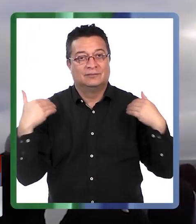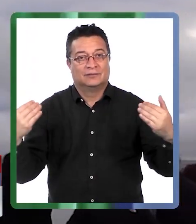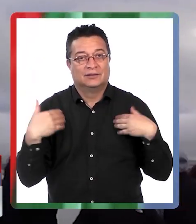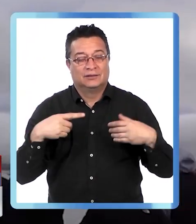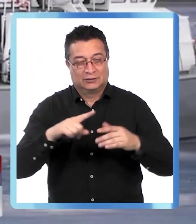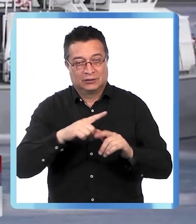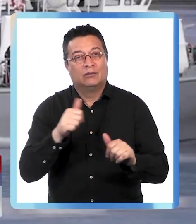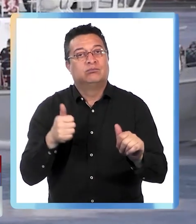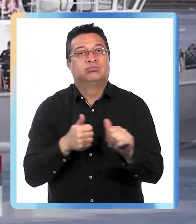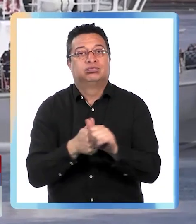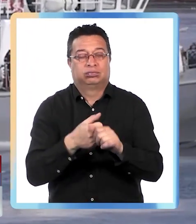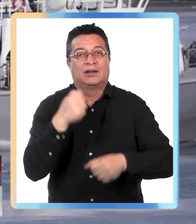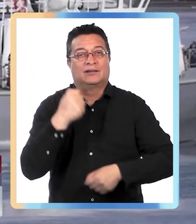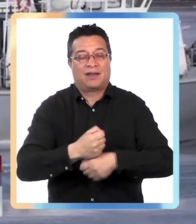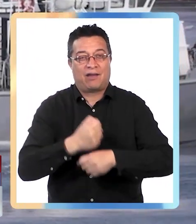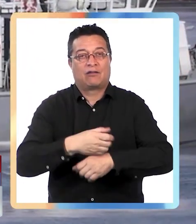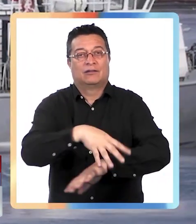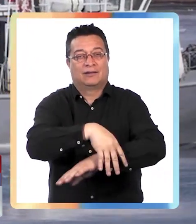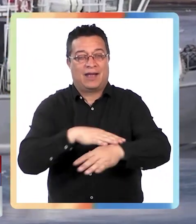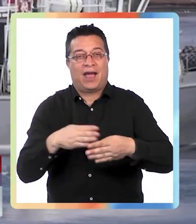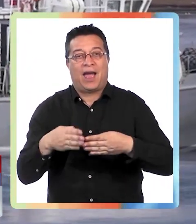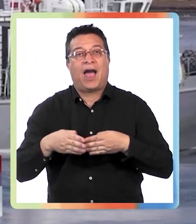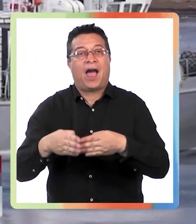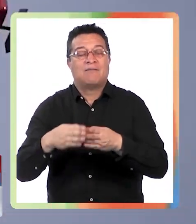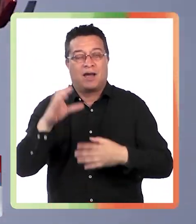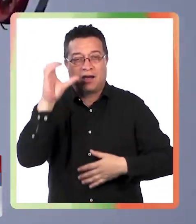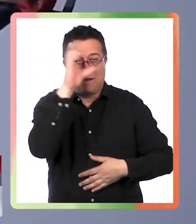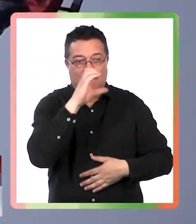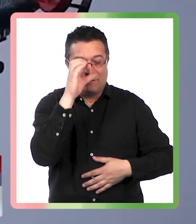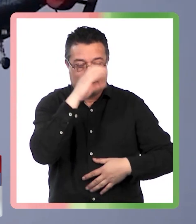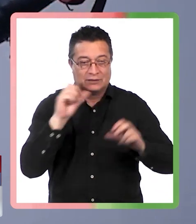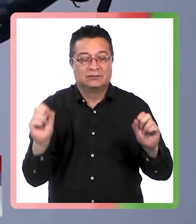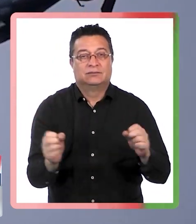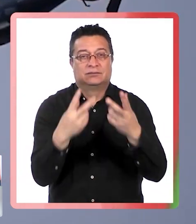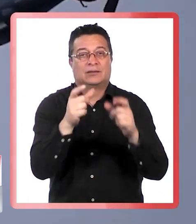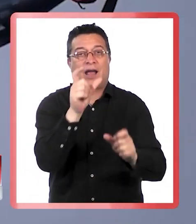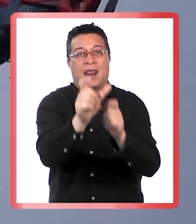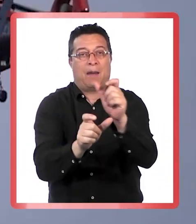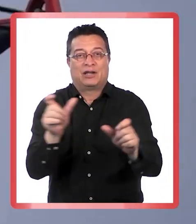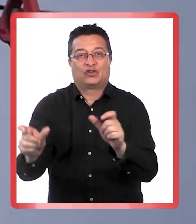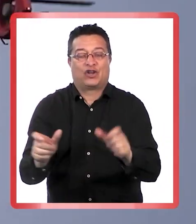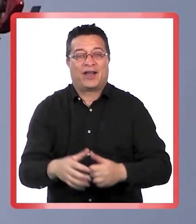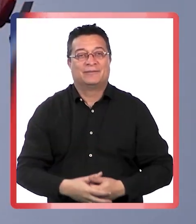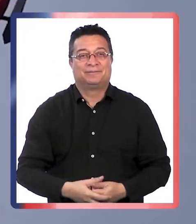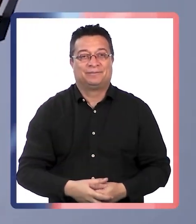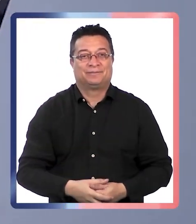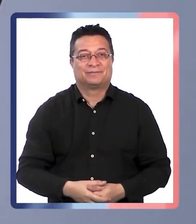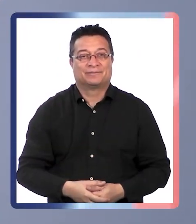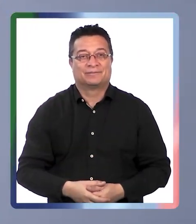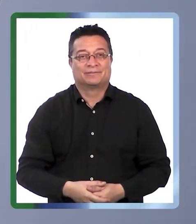refuerza los trabajos de la Armada en la búsqueda y rescate de personas.